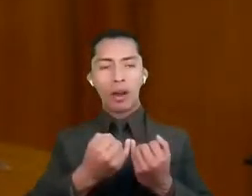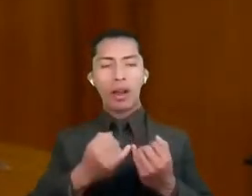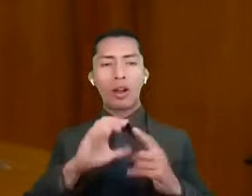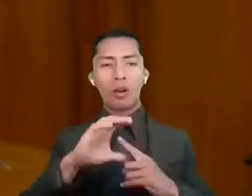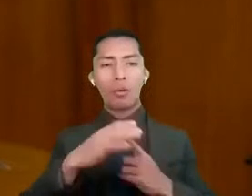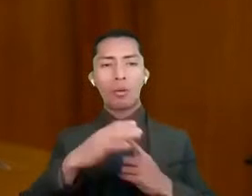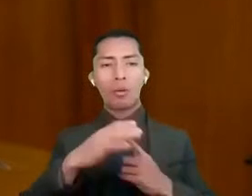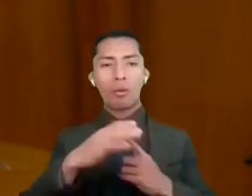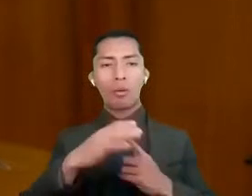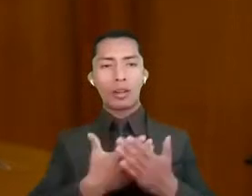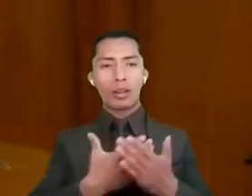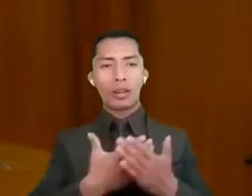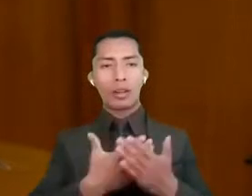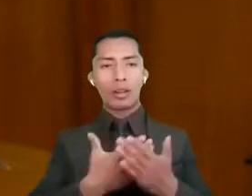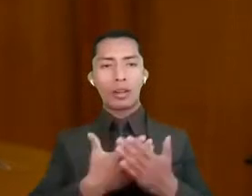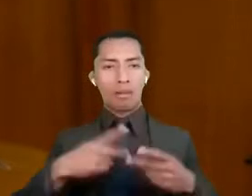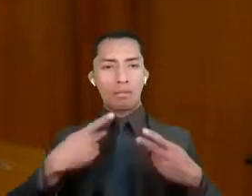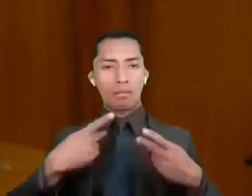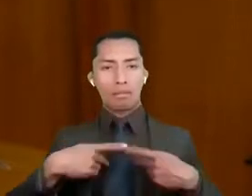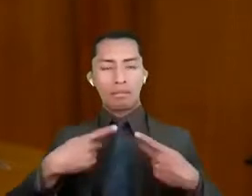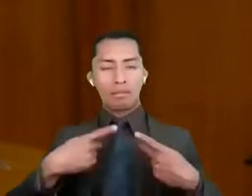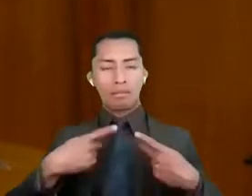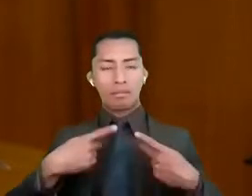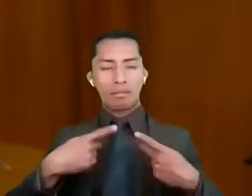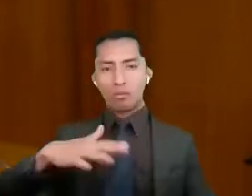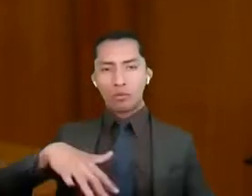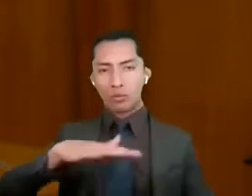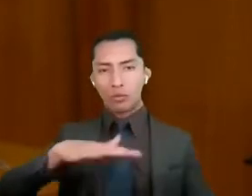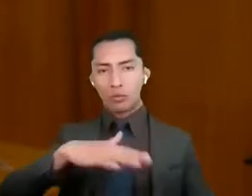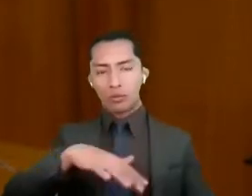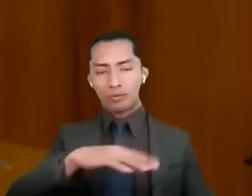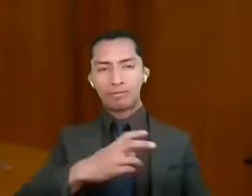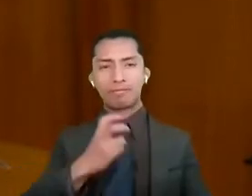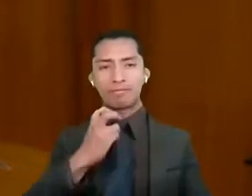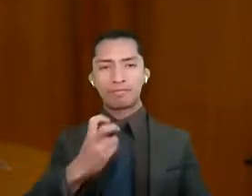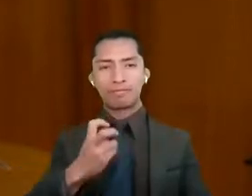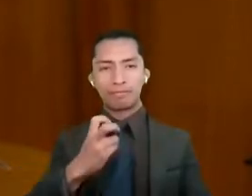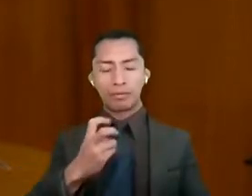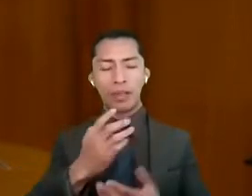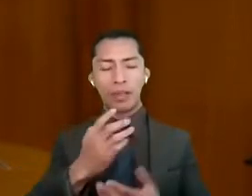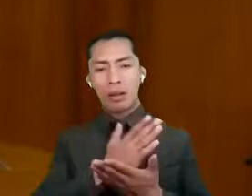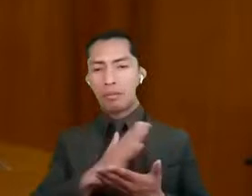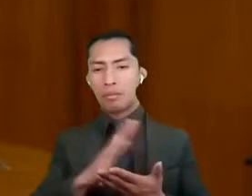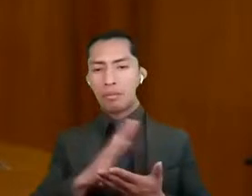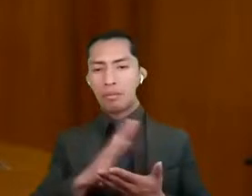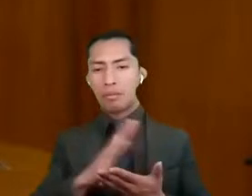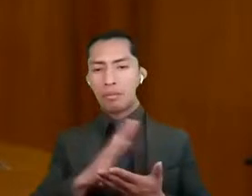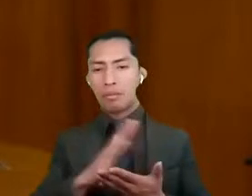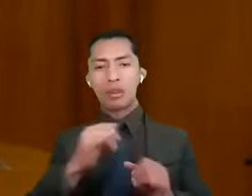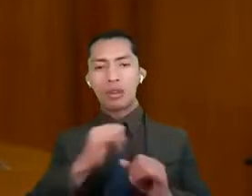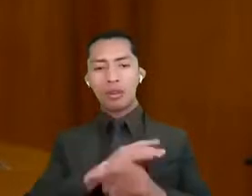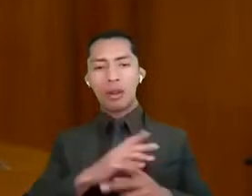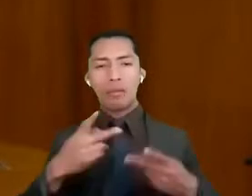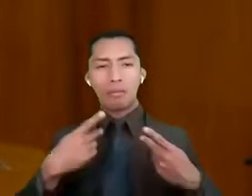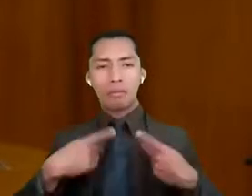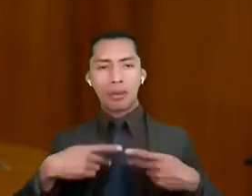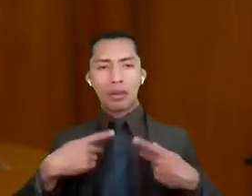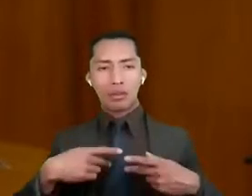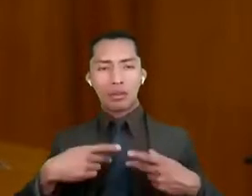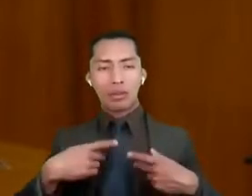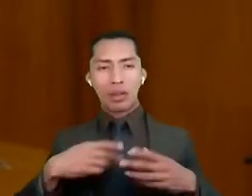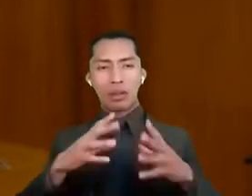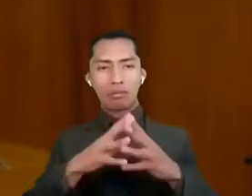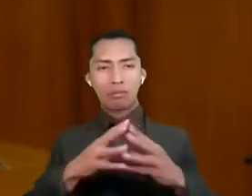Personas Desaparecidas. Aunado a esto, datos del Registro Nacional de Personas Desaparecidas y No